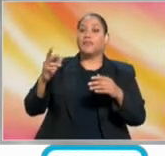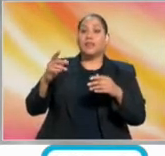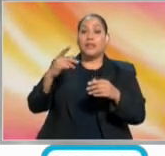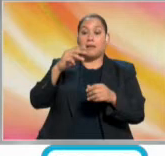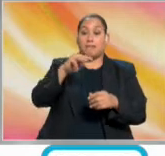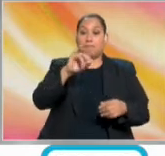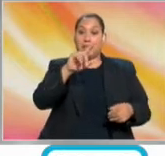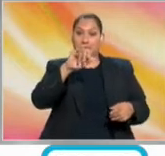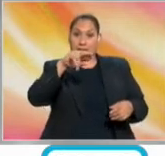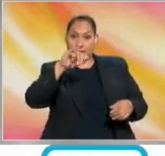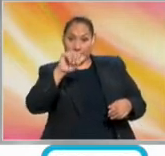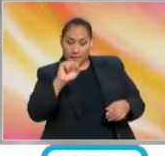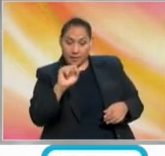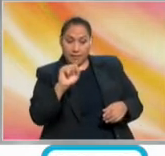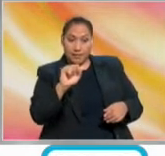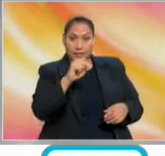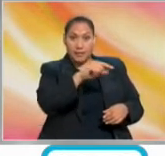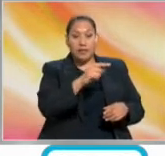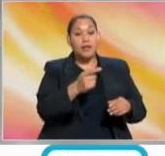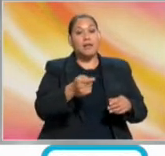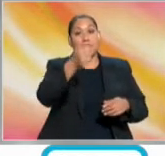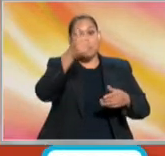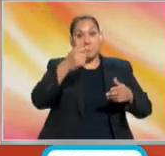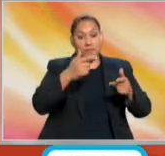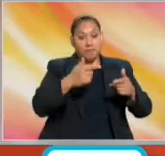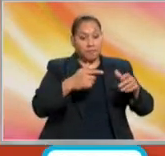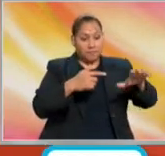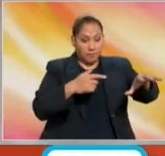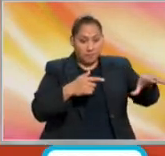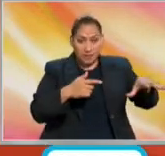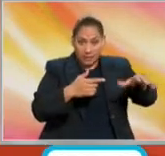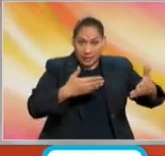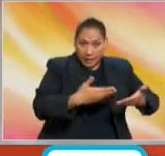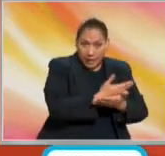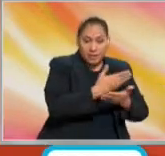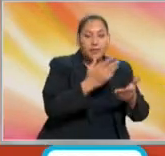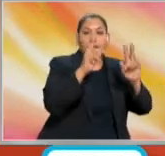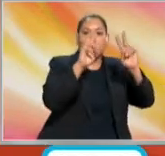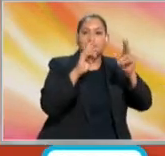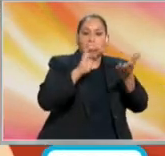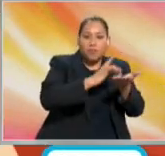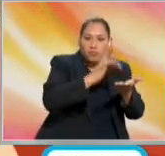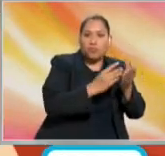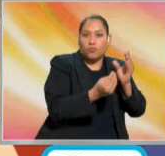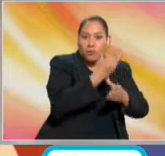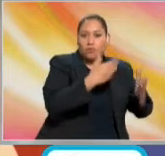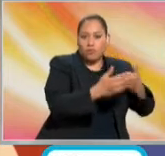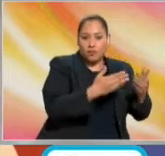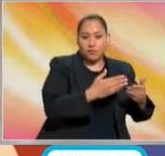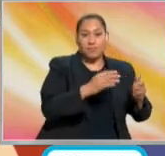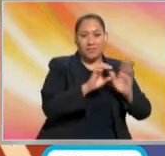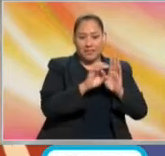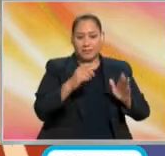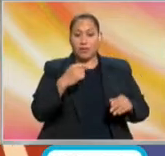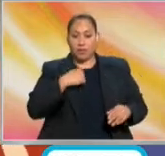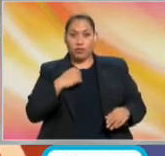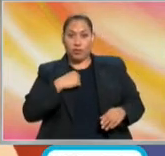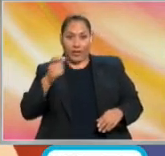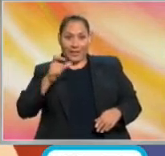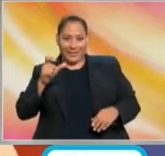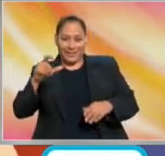primera generación nacida en época digital. Ok. Entonces, Claro. tú imagínate esta generación X, ¿no? Porque yo soy X,